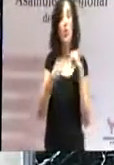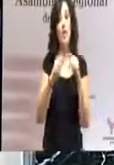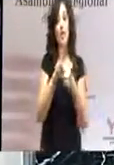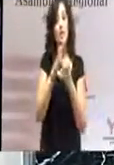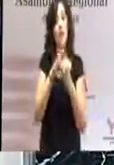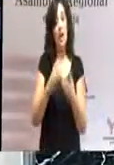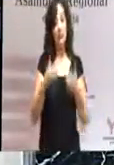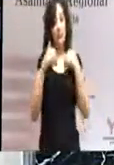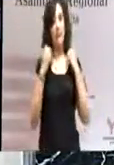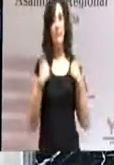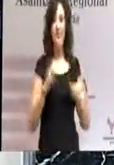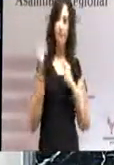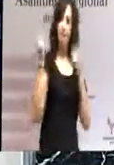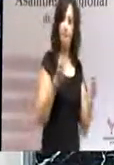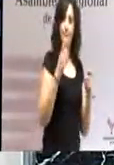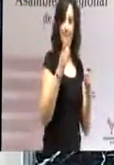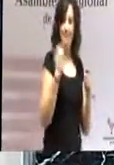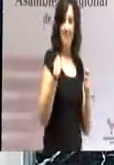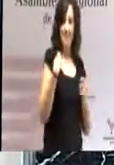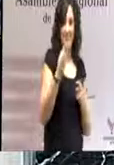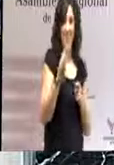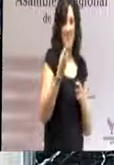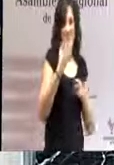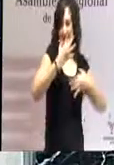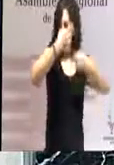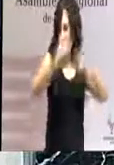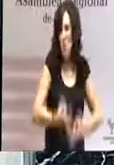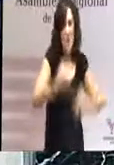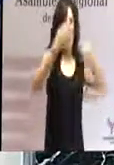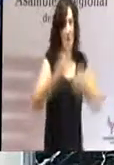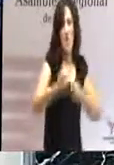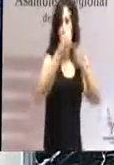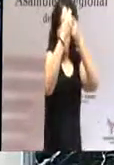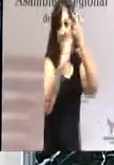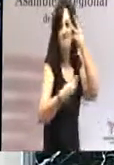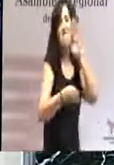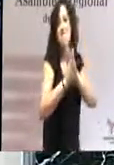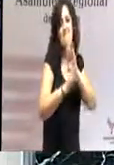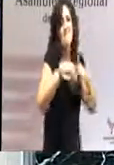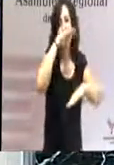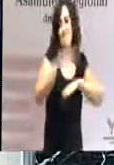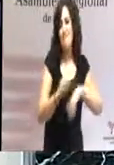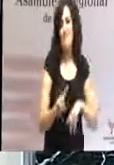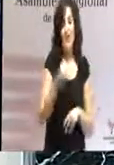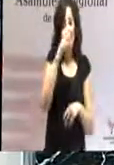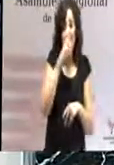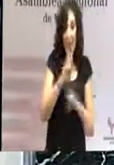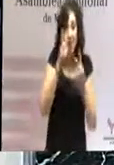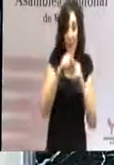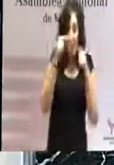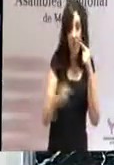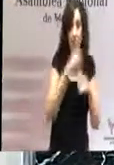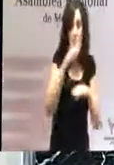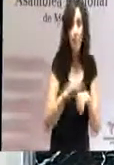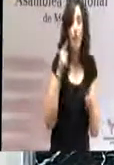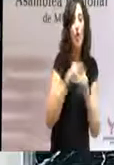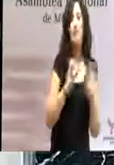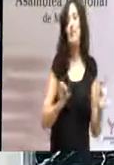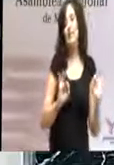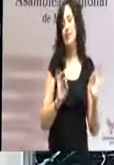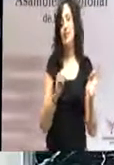ya nos ha colocado entre las que, con total seguridad, seguirán incumpliendo el control del déficit. Es inaceptable también,